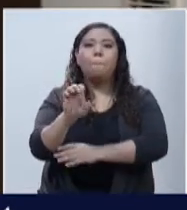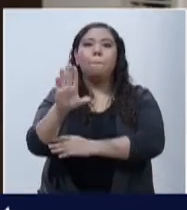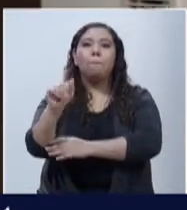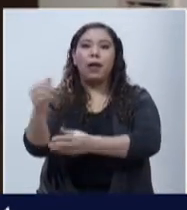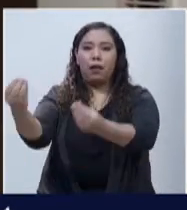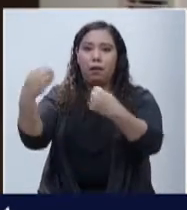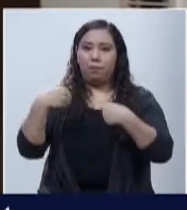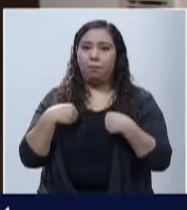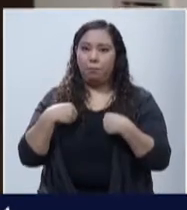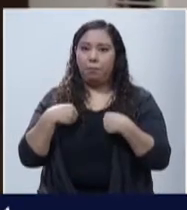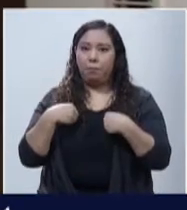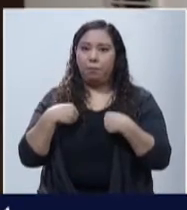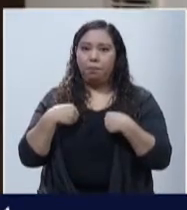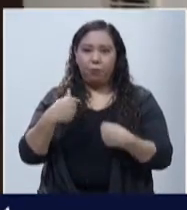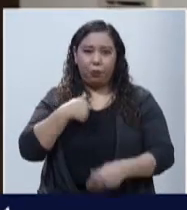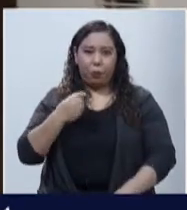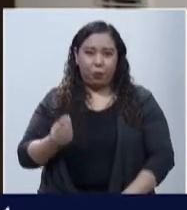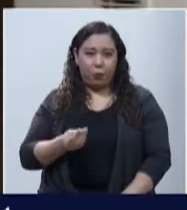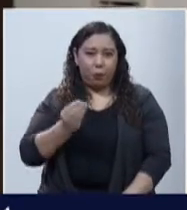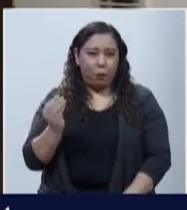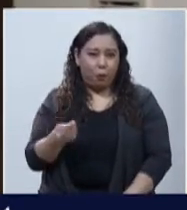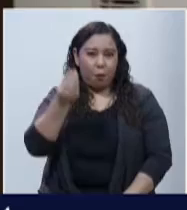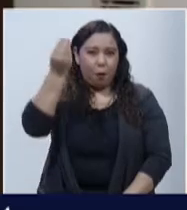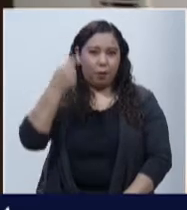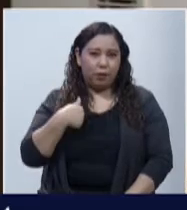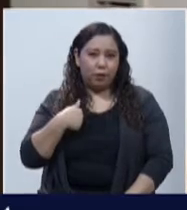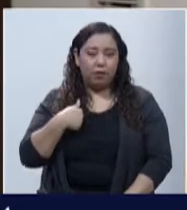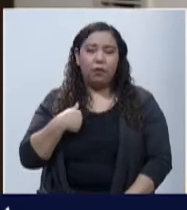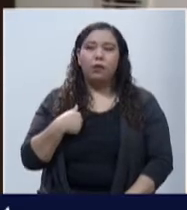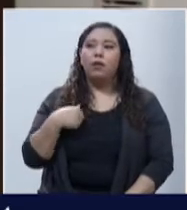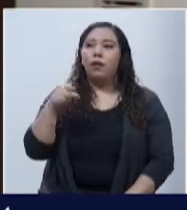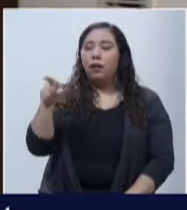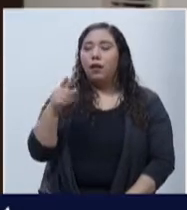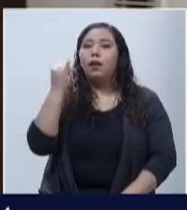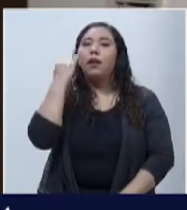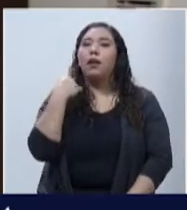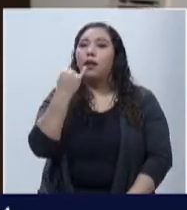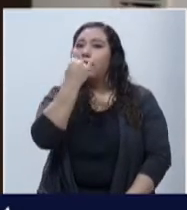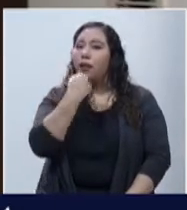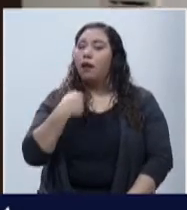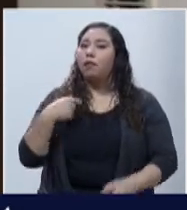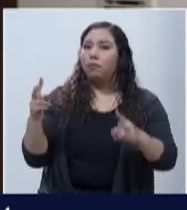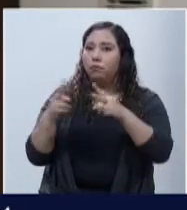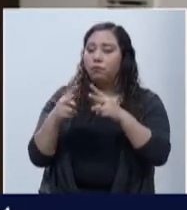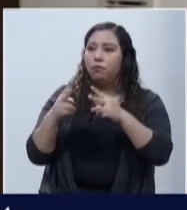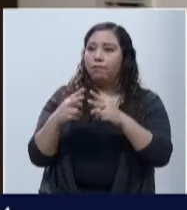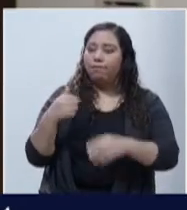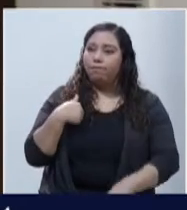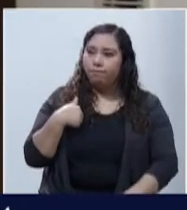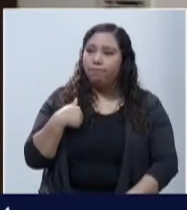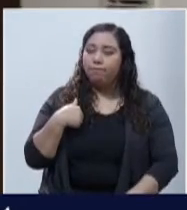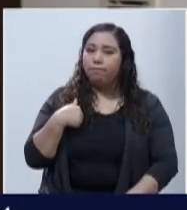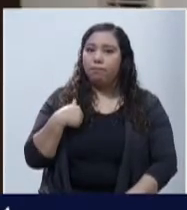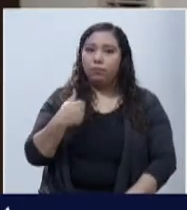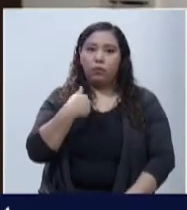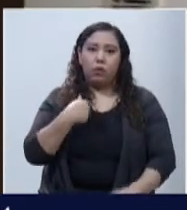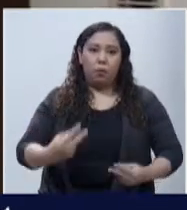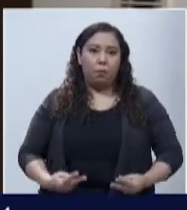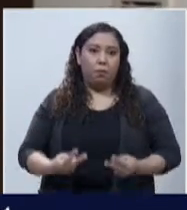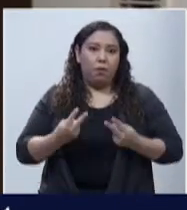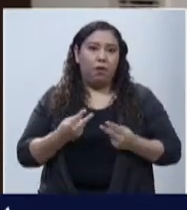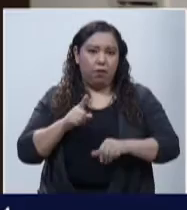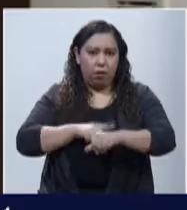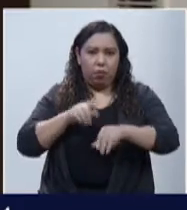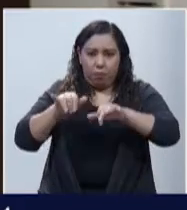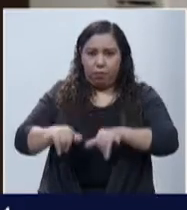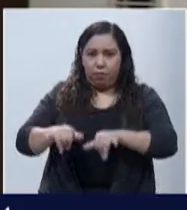conocía bastante de cerca al pueblo israelí en medio de la adversidad esta gente ha crecido